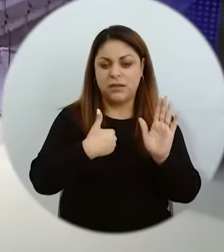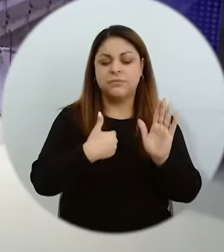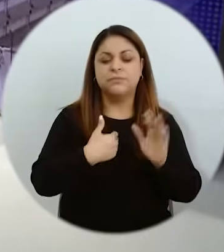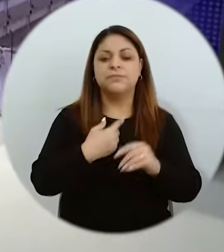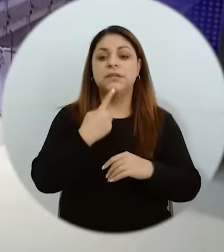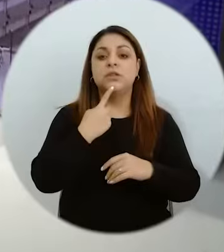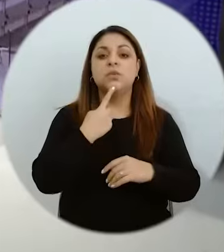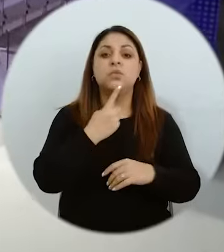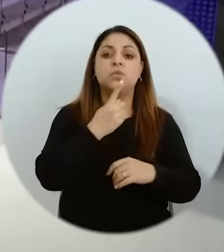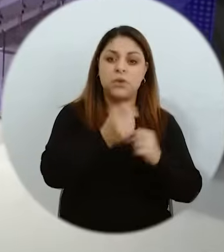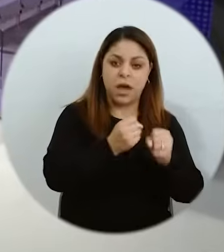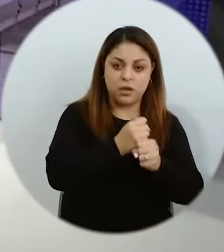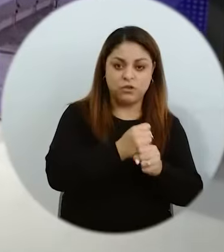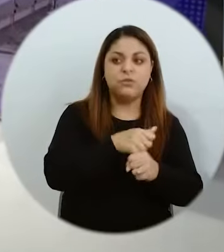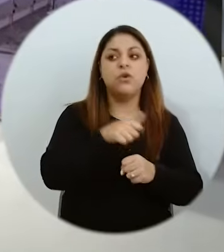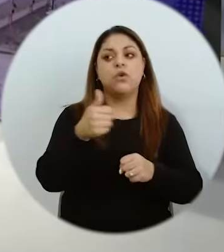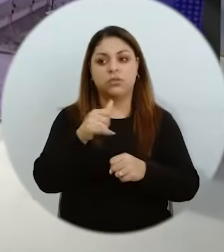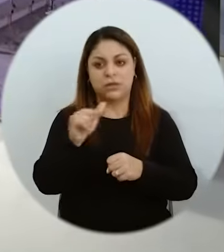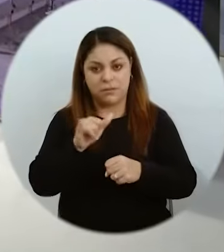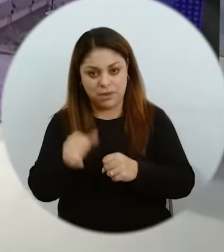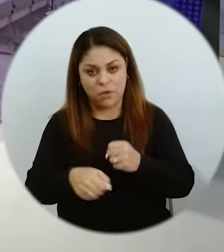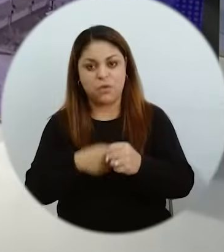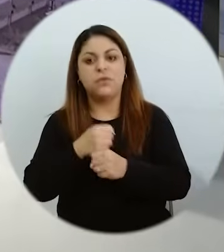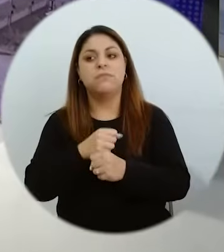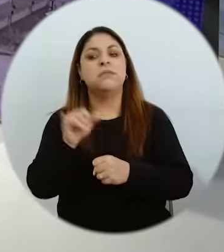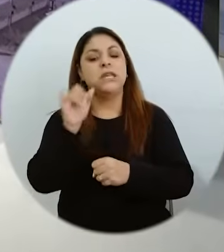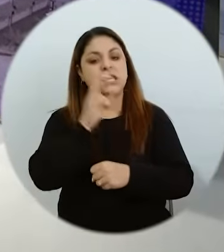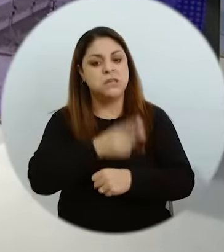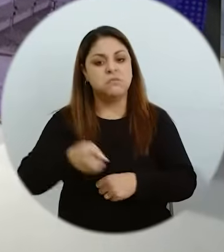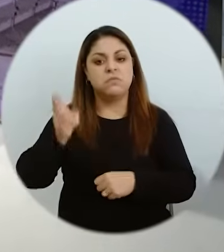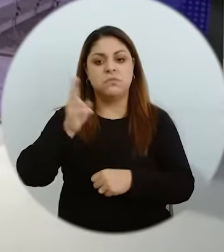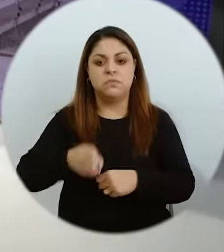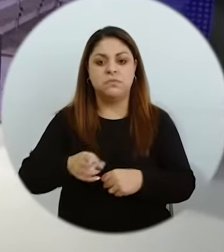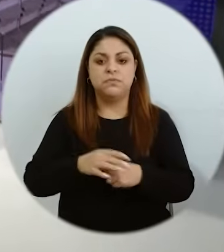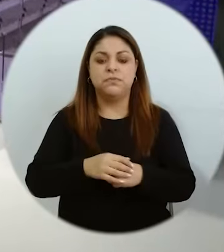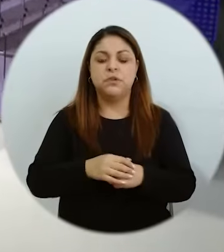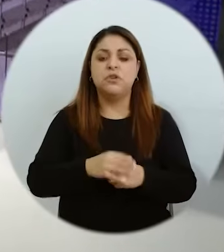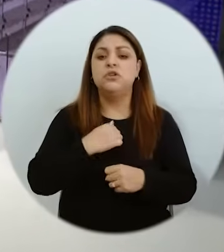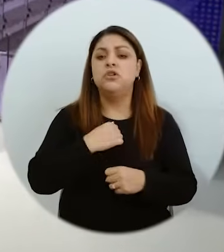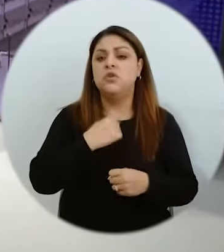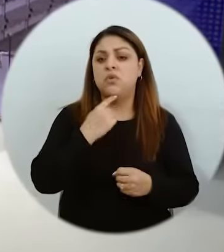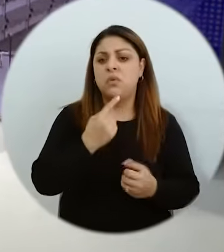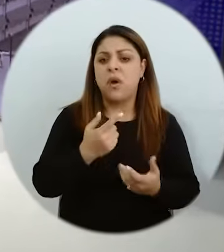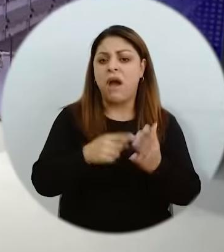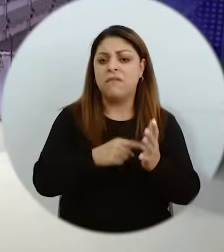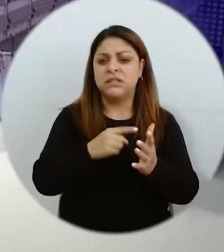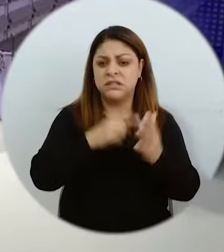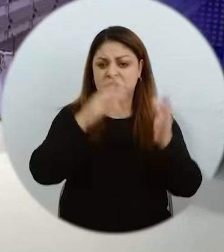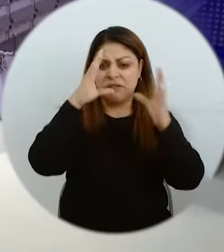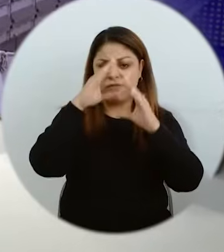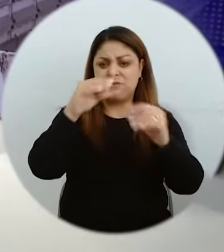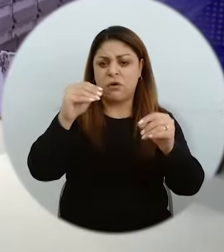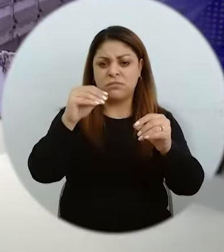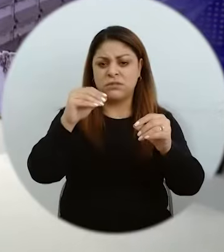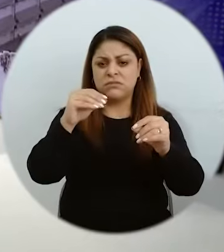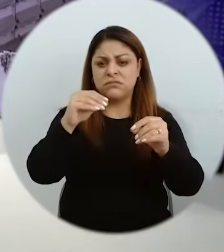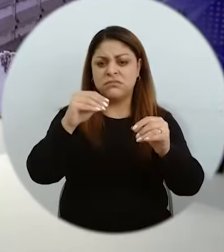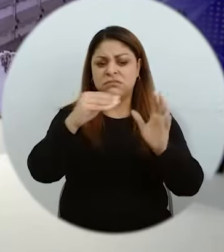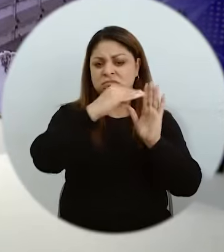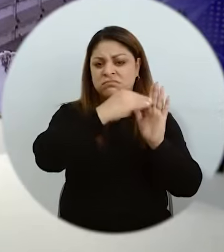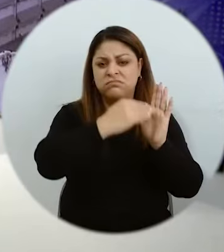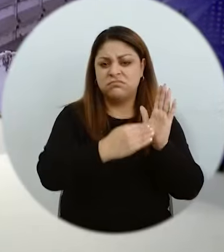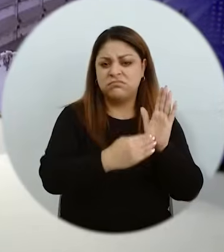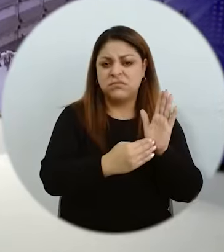hallazgos del informe, un año y otro también. Sí. Y debo decir que algunas veces